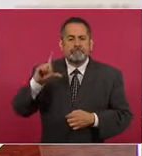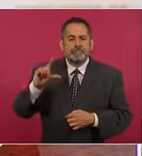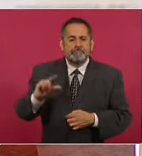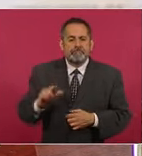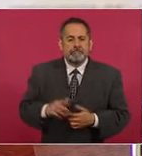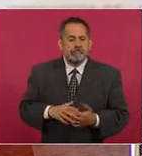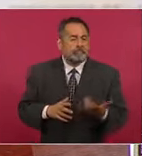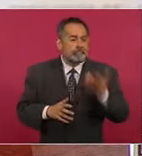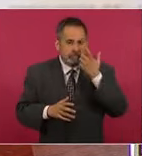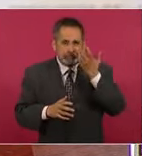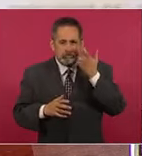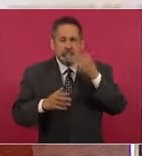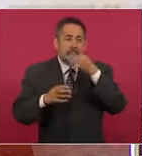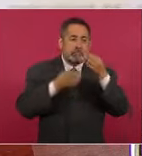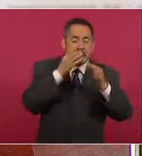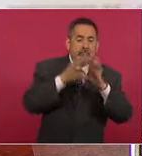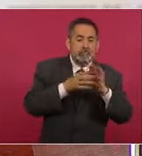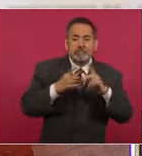Tendencias,